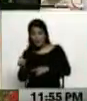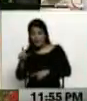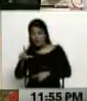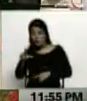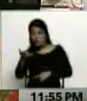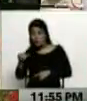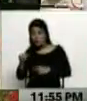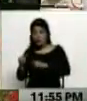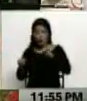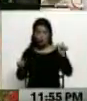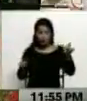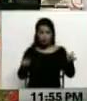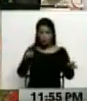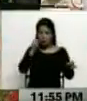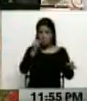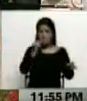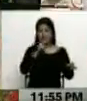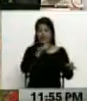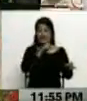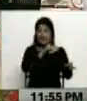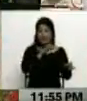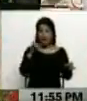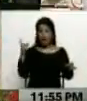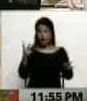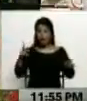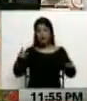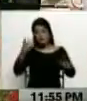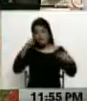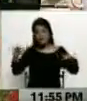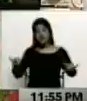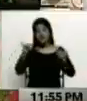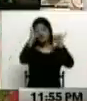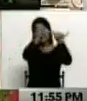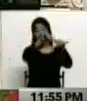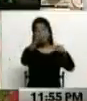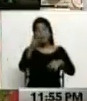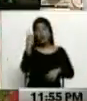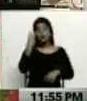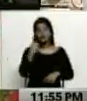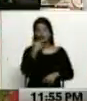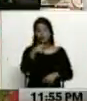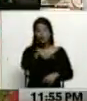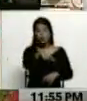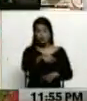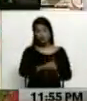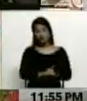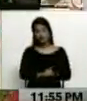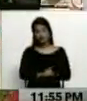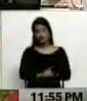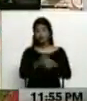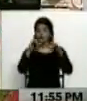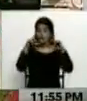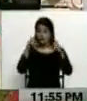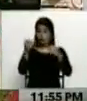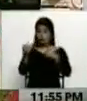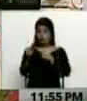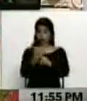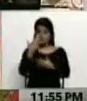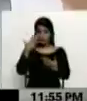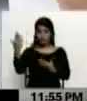Luis florido y sir William Dávila saldrán pronto de viaje para Washington y están la